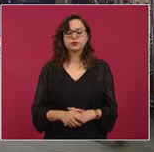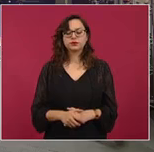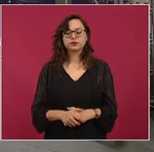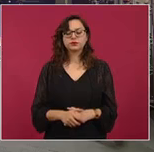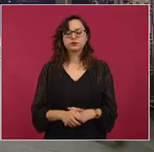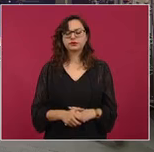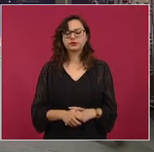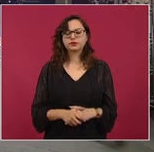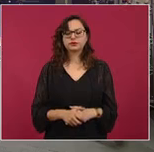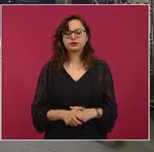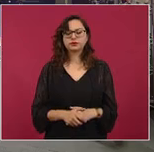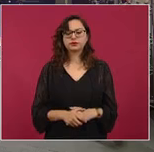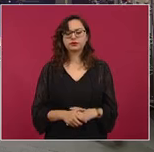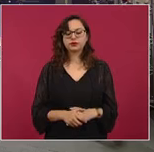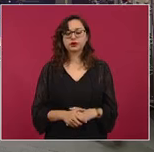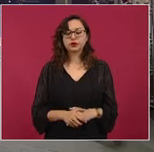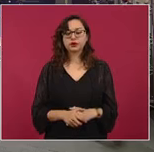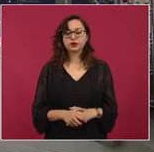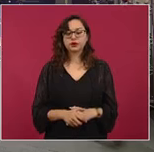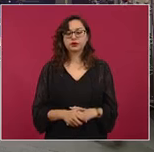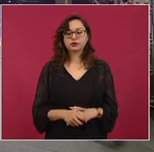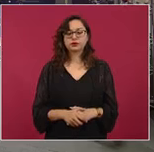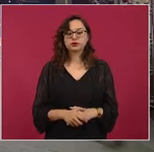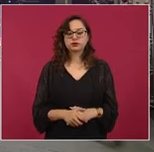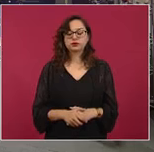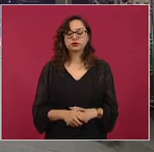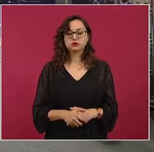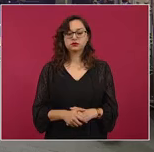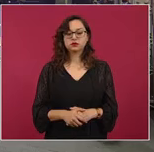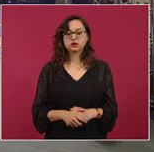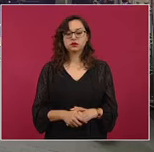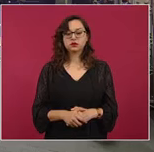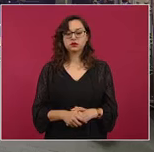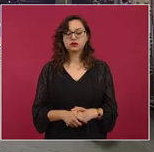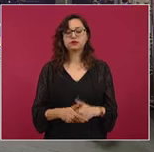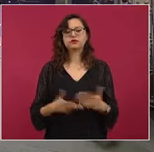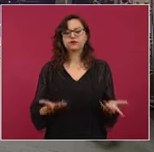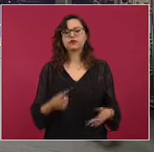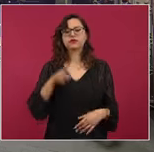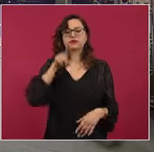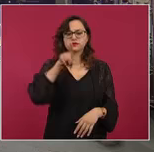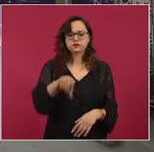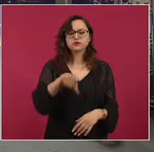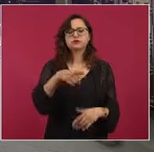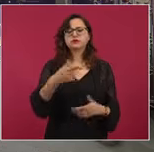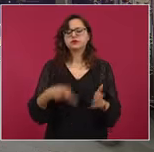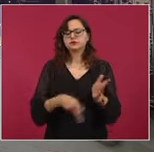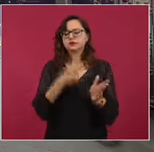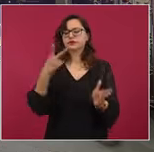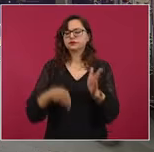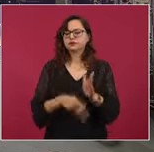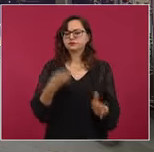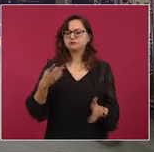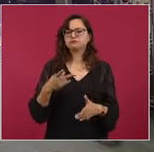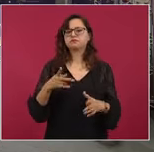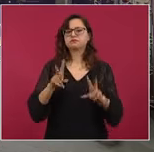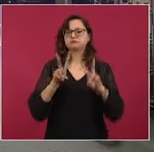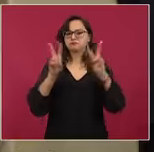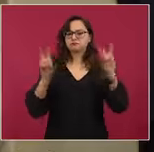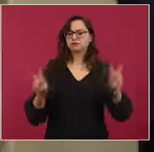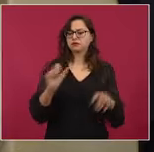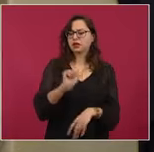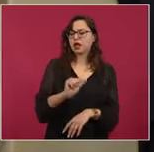referido al modelo de inversiones de asociaciones público-privadas, las APP, como un esquema